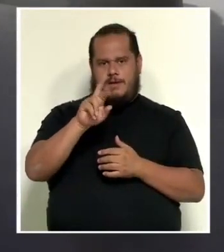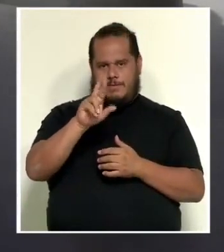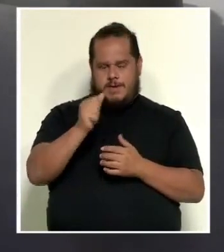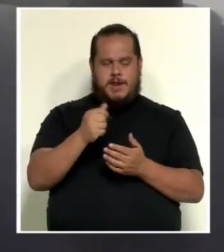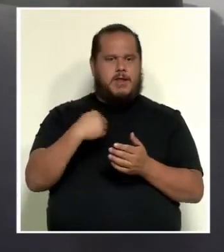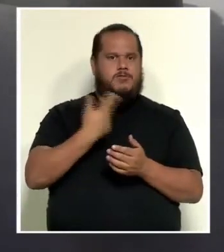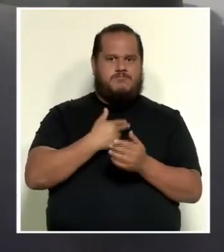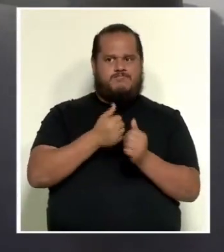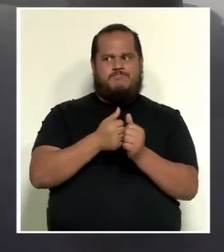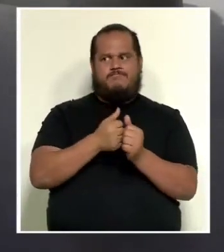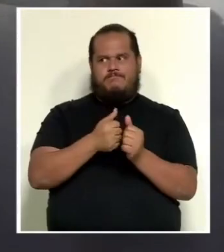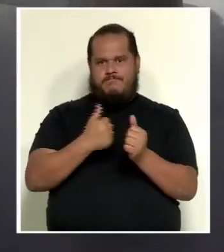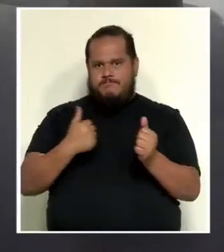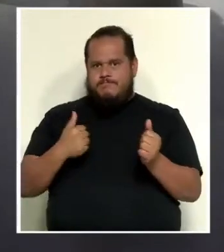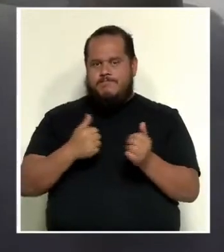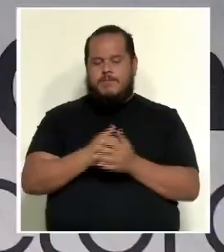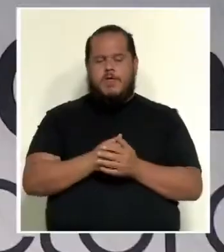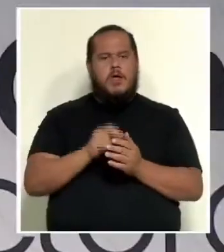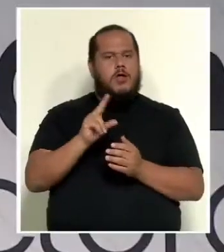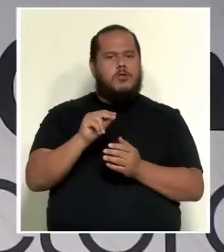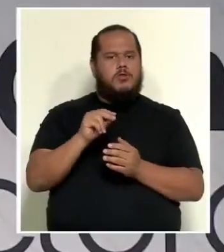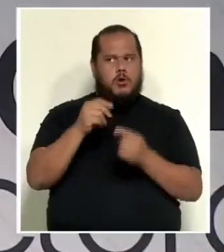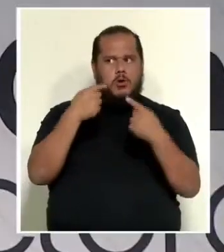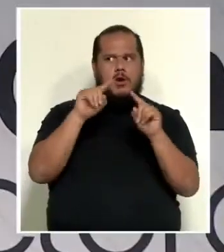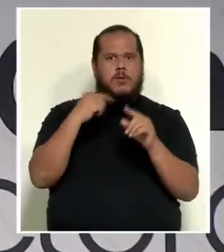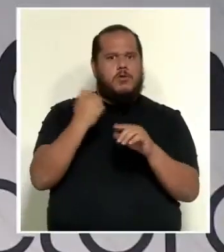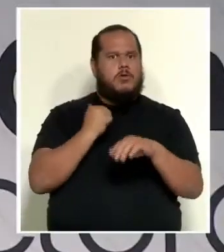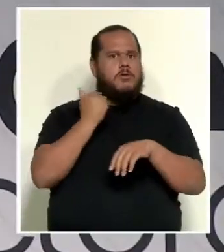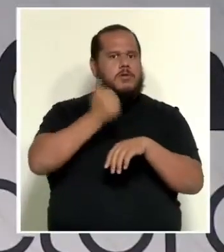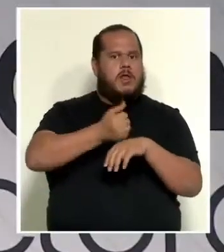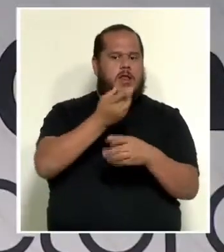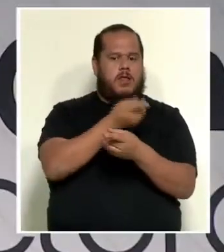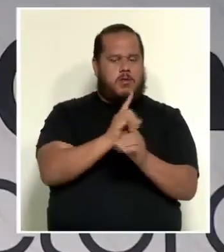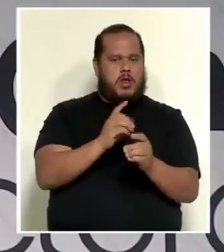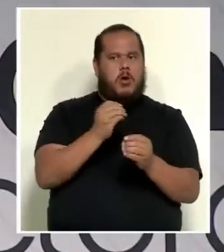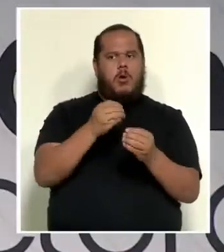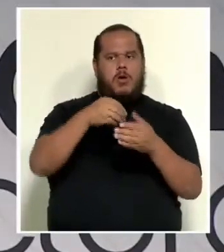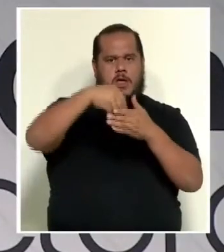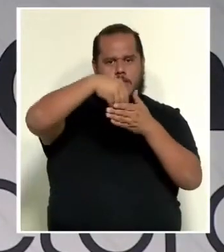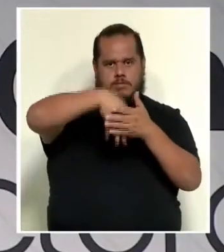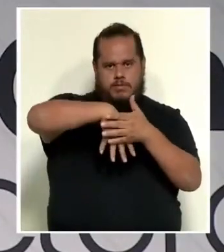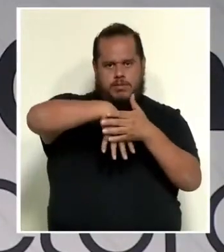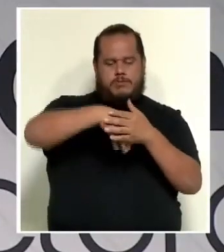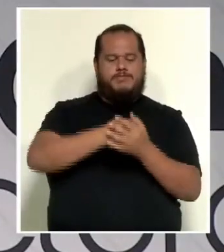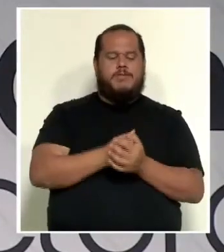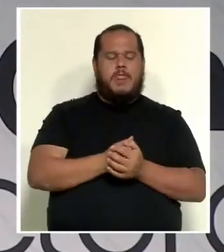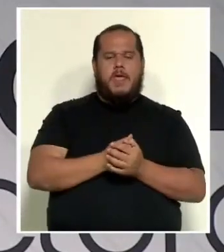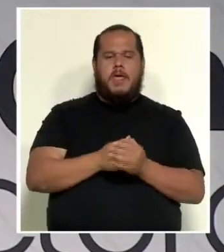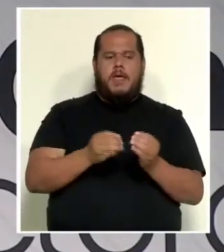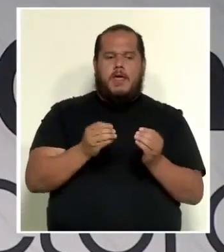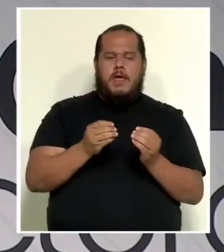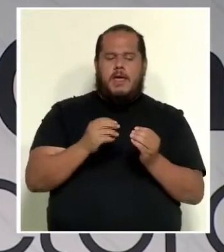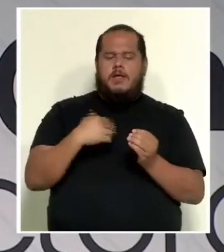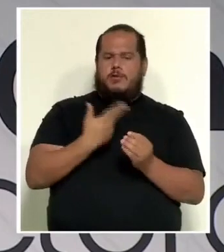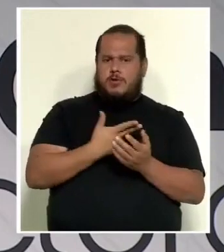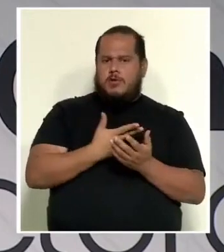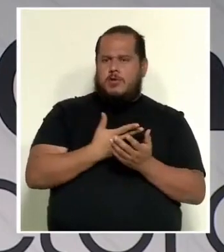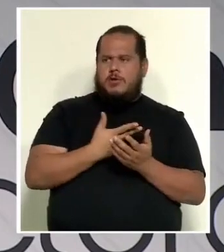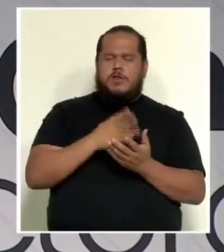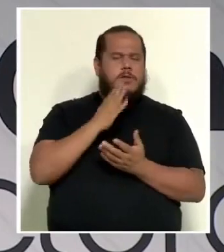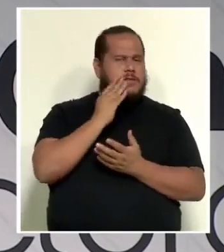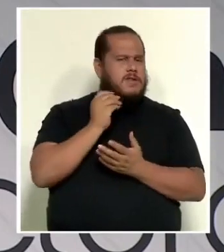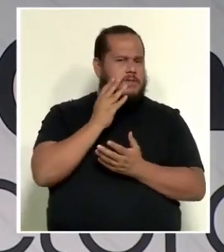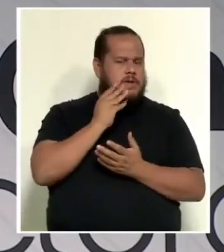no solo no logramos que se consolidara, digamos, la democracia o que echara raíces, sino que más bien estamos